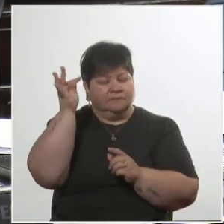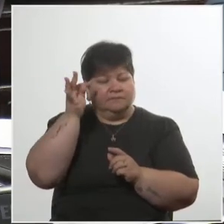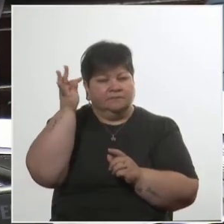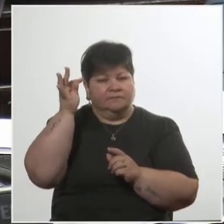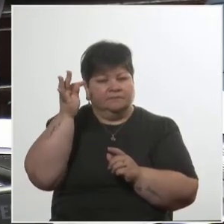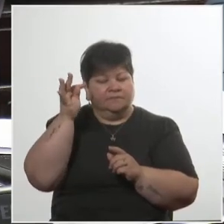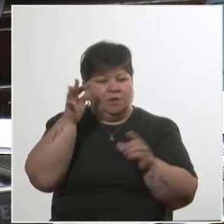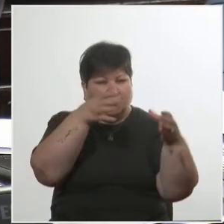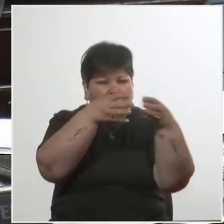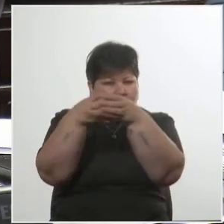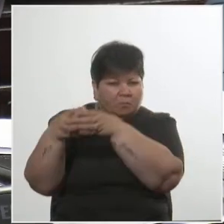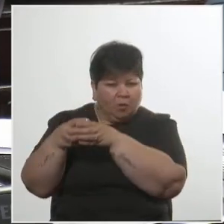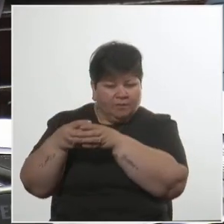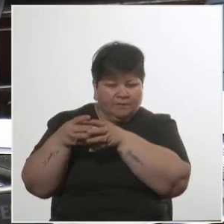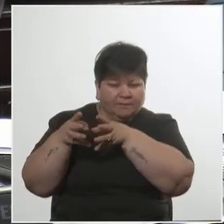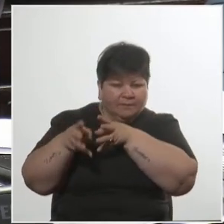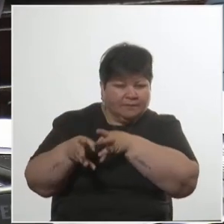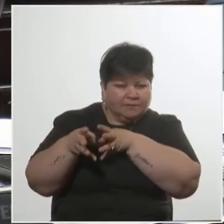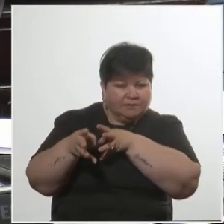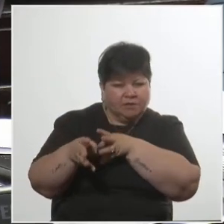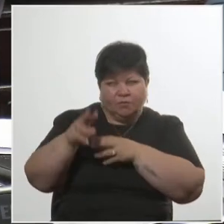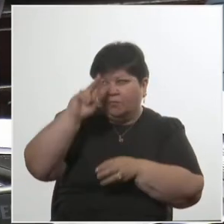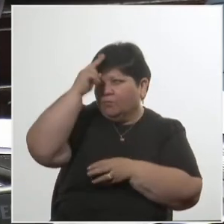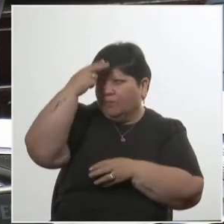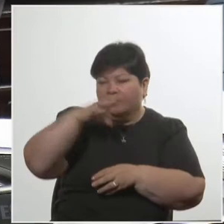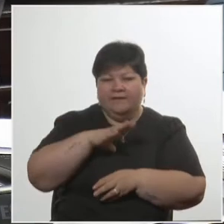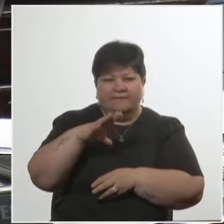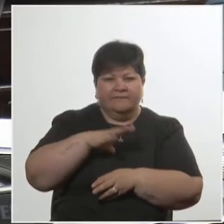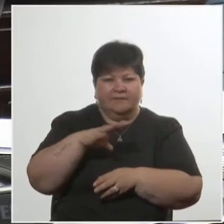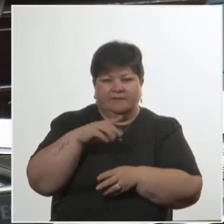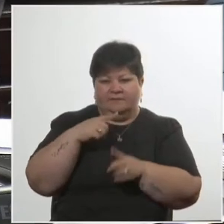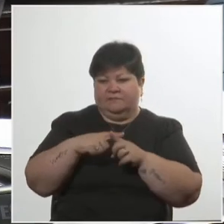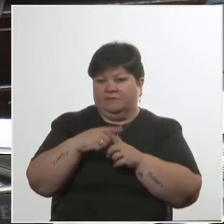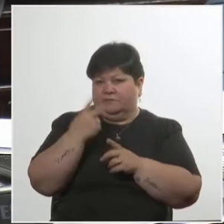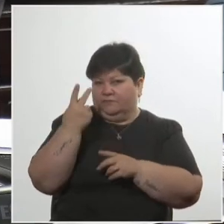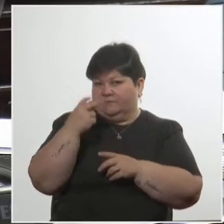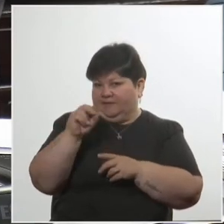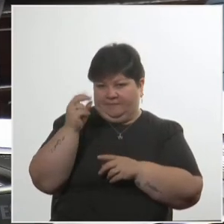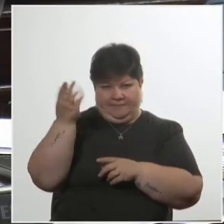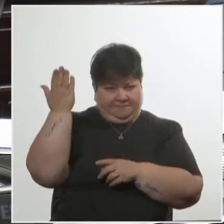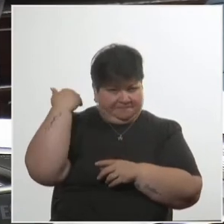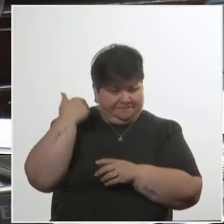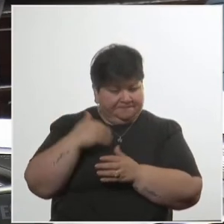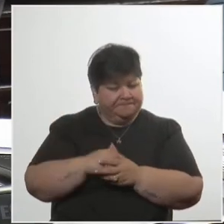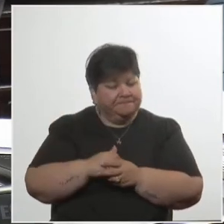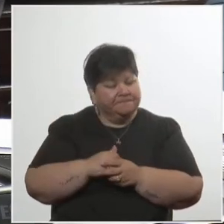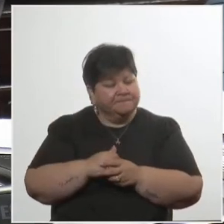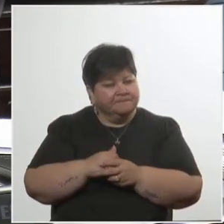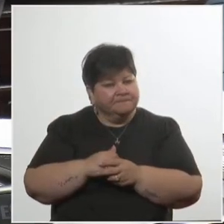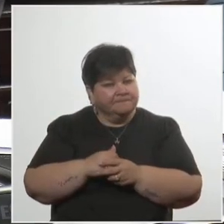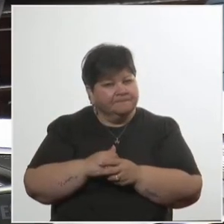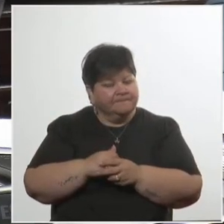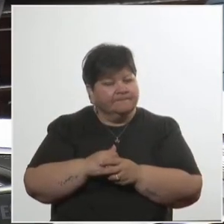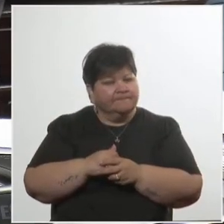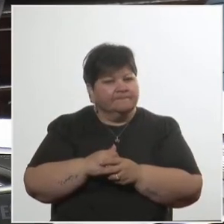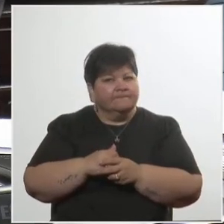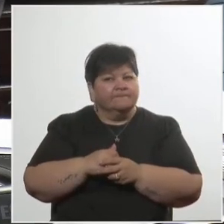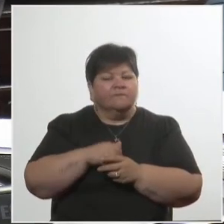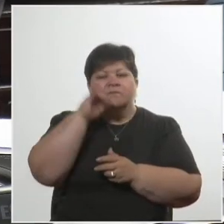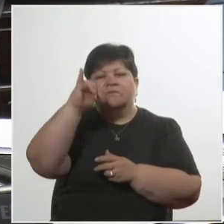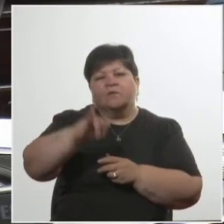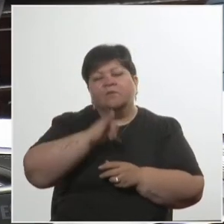guerrilleros en el Uruguay en el siglo pasado así así por lo menos lo relata